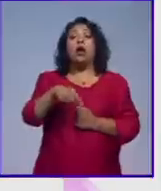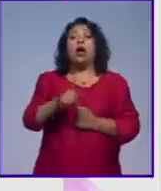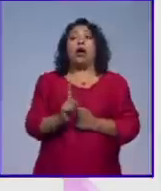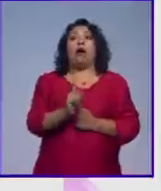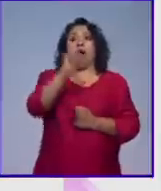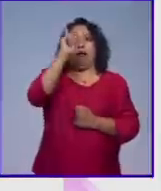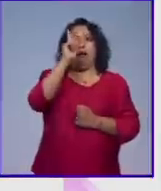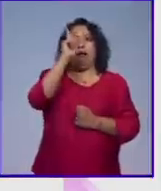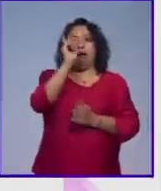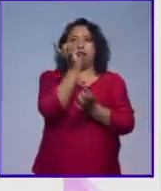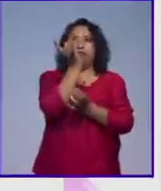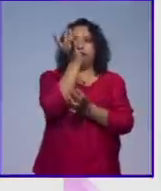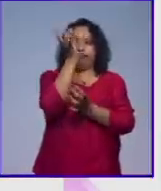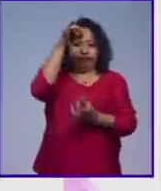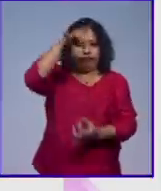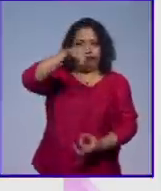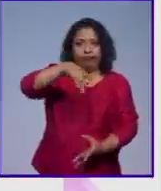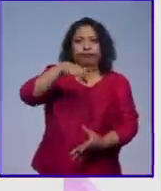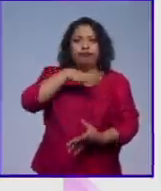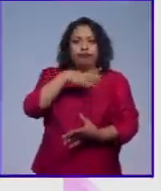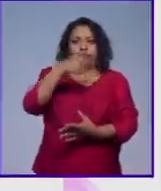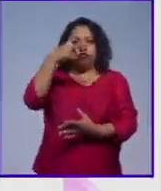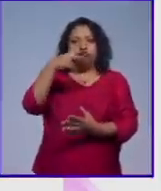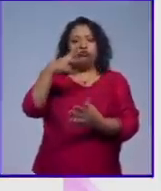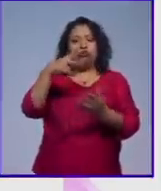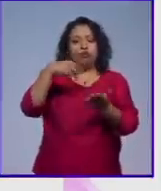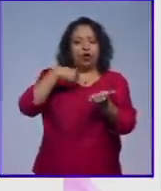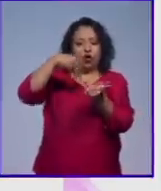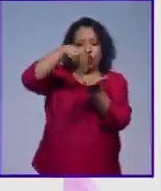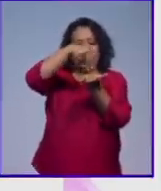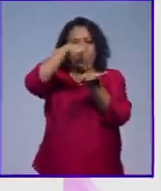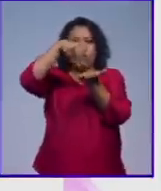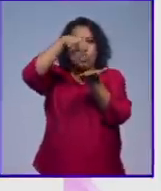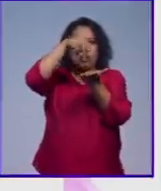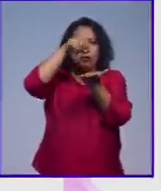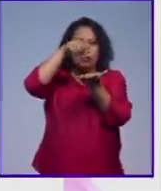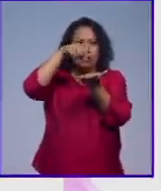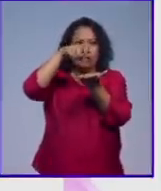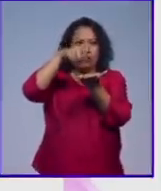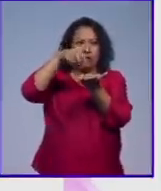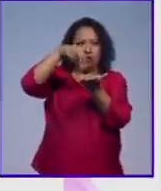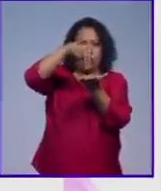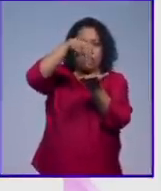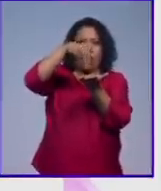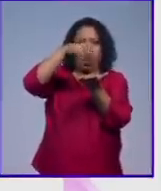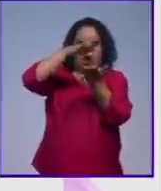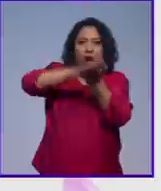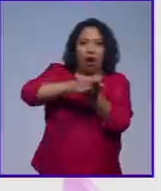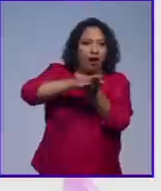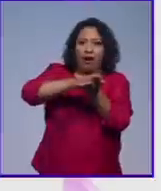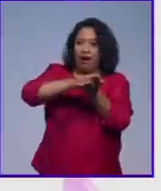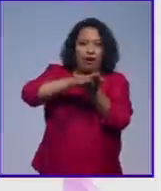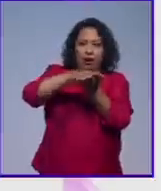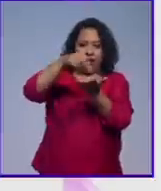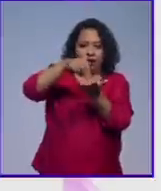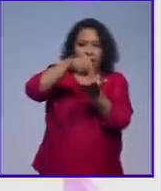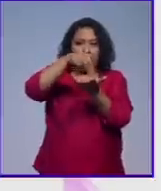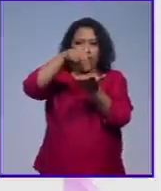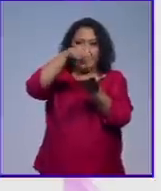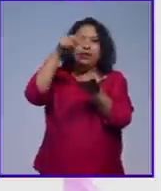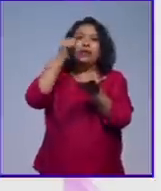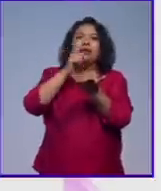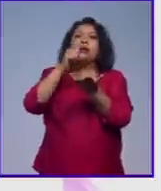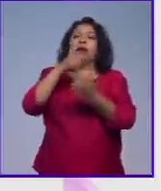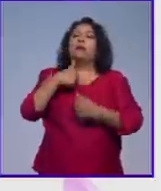arriba y apunta para abajo, y todavía flota. Y mismo esa pieza que está acá, siempre